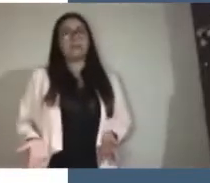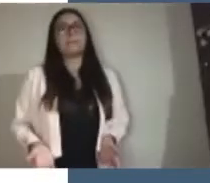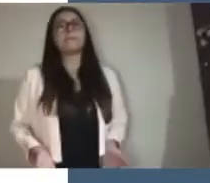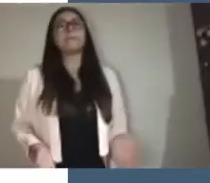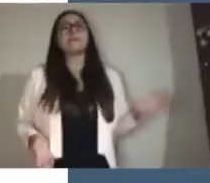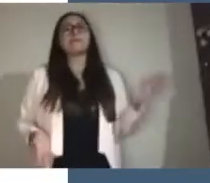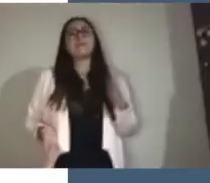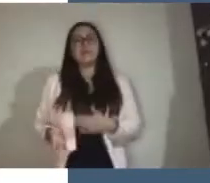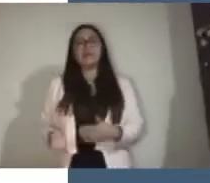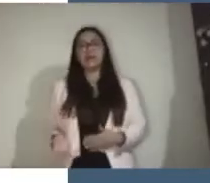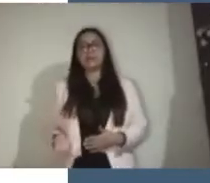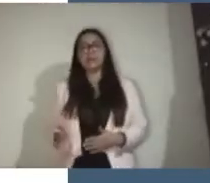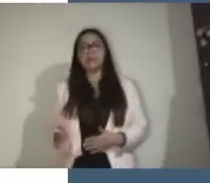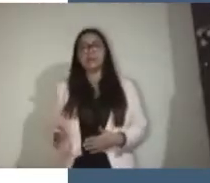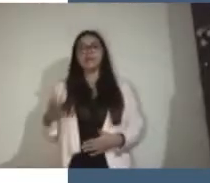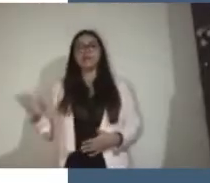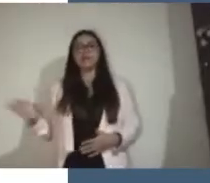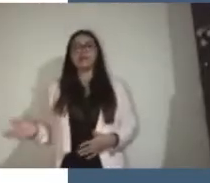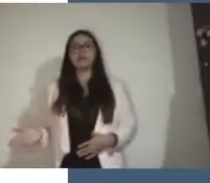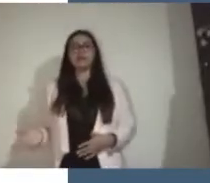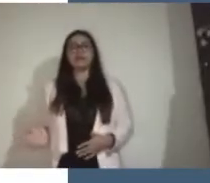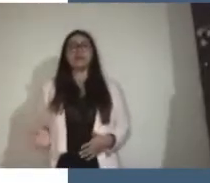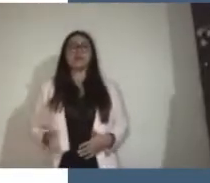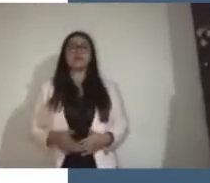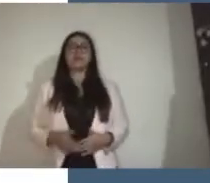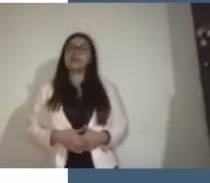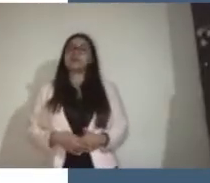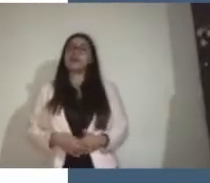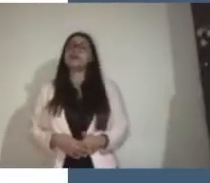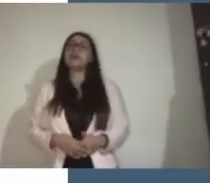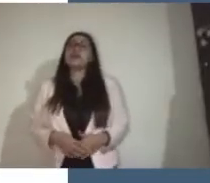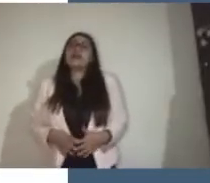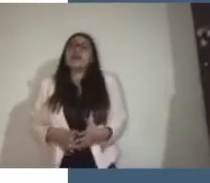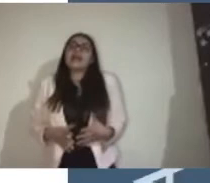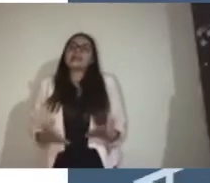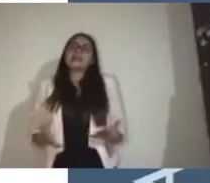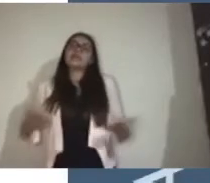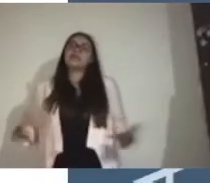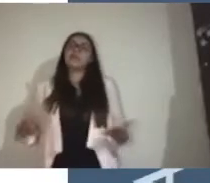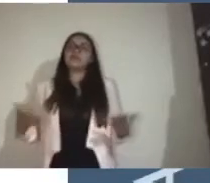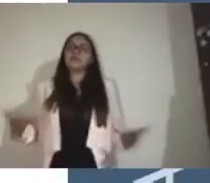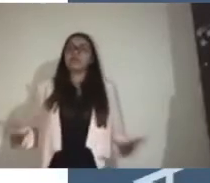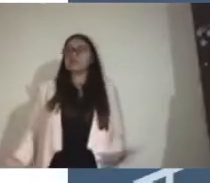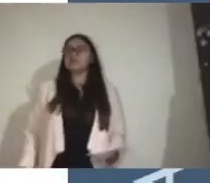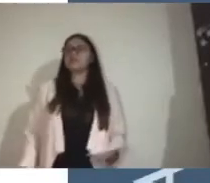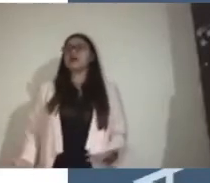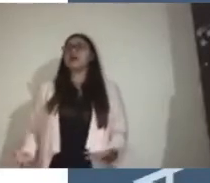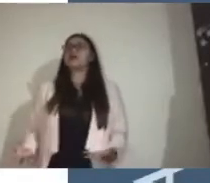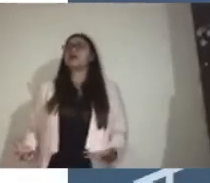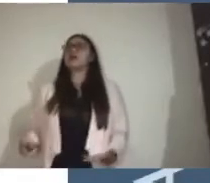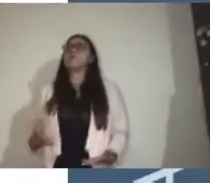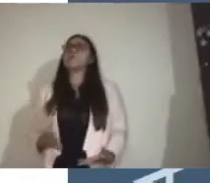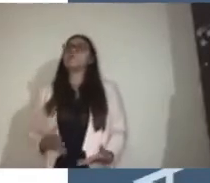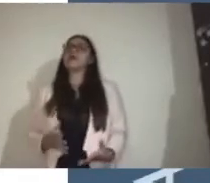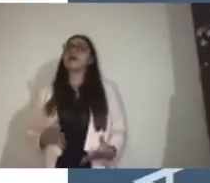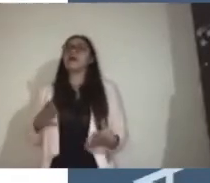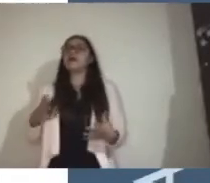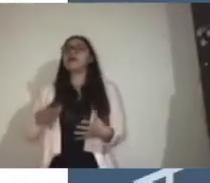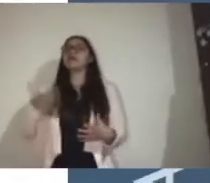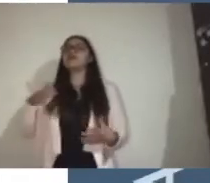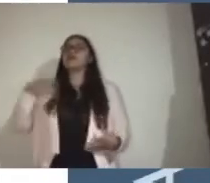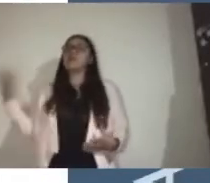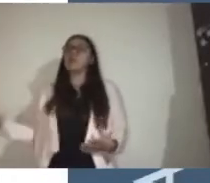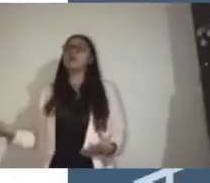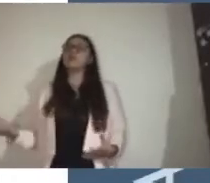controles. Sin embargo, continuando con las desventajas, esta también puede ser una desventaja